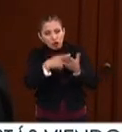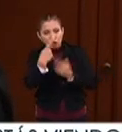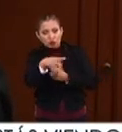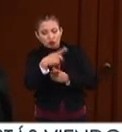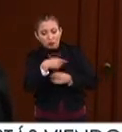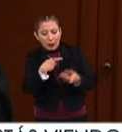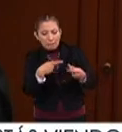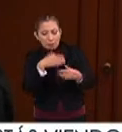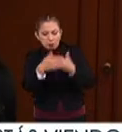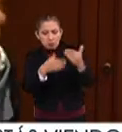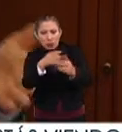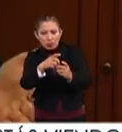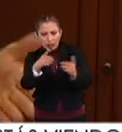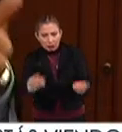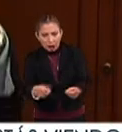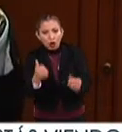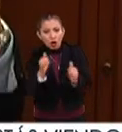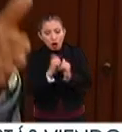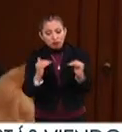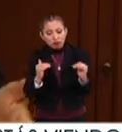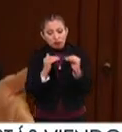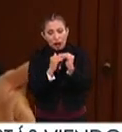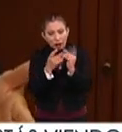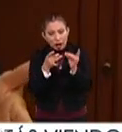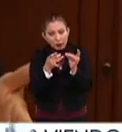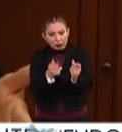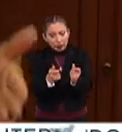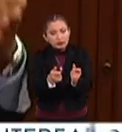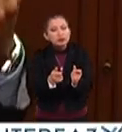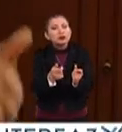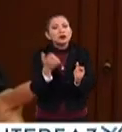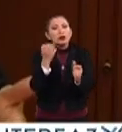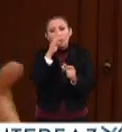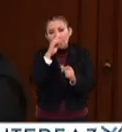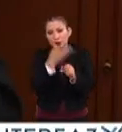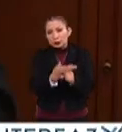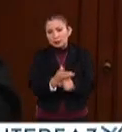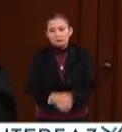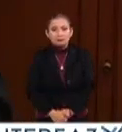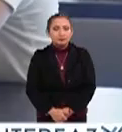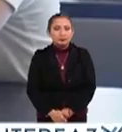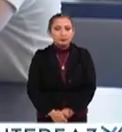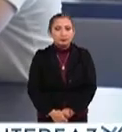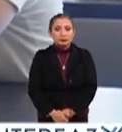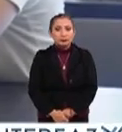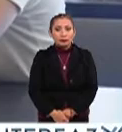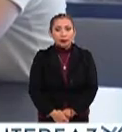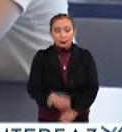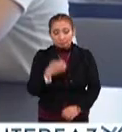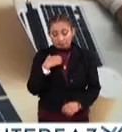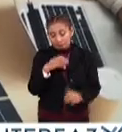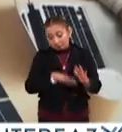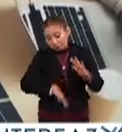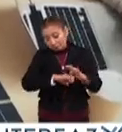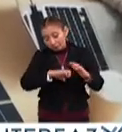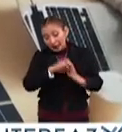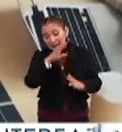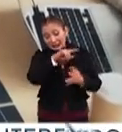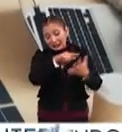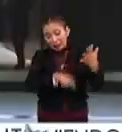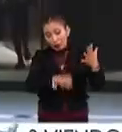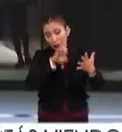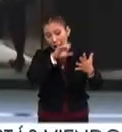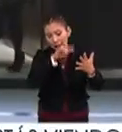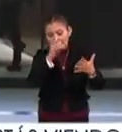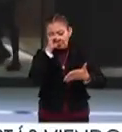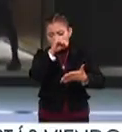de desarrollo con equidad, con calidad, con responsabilidad social. Estructuralmente, los 5 ejes